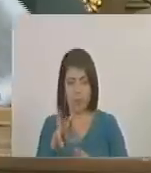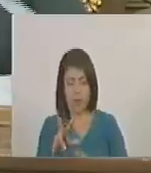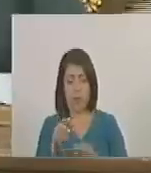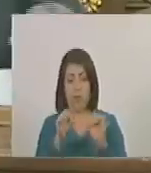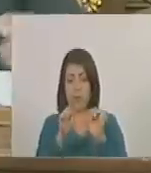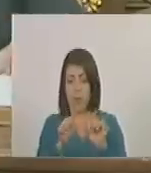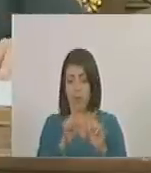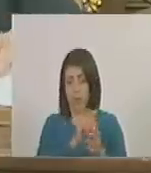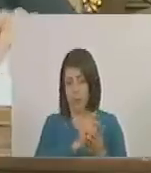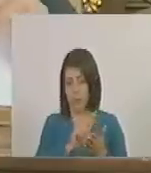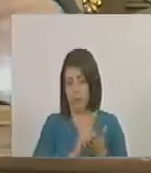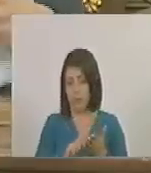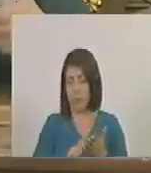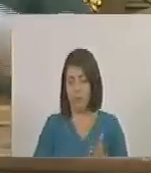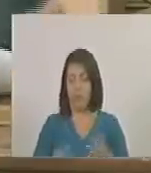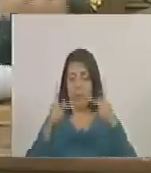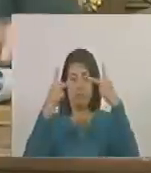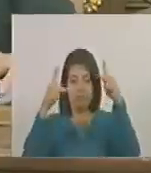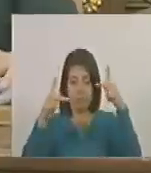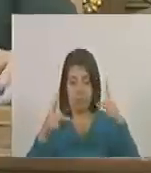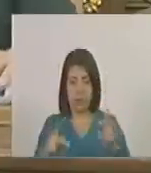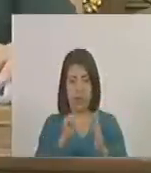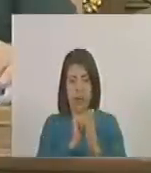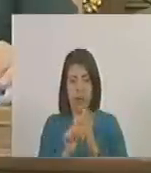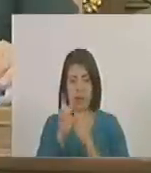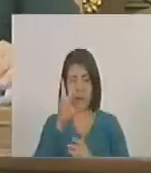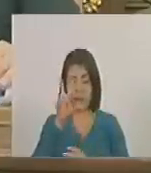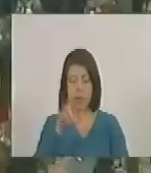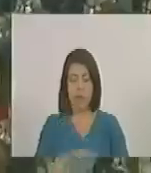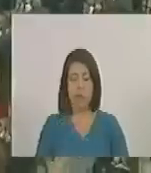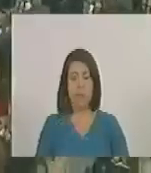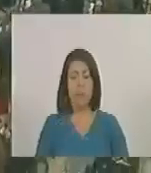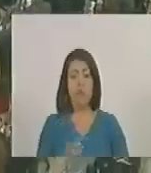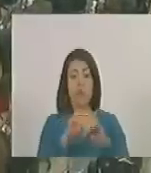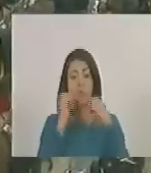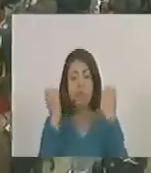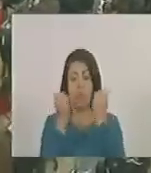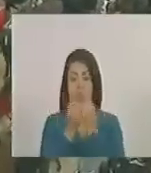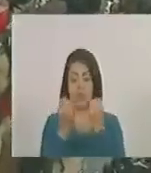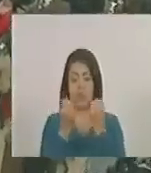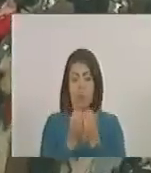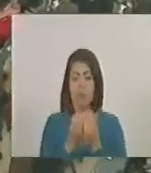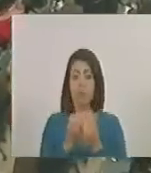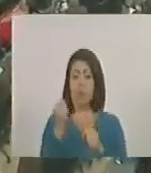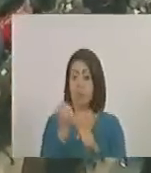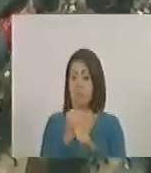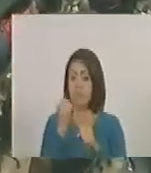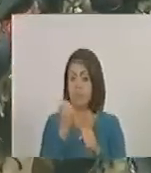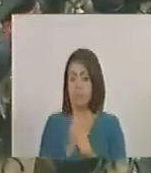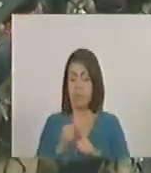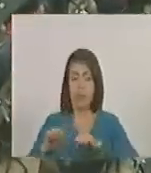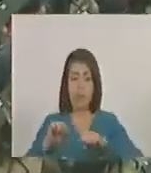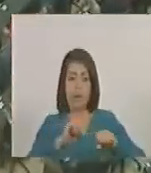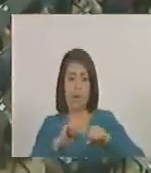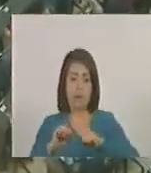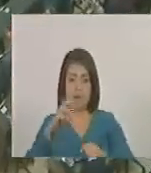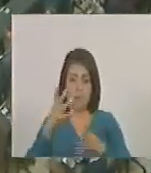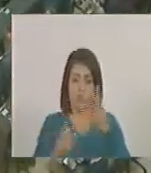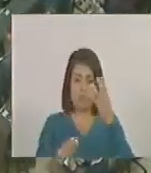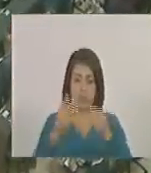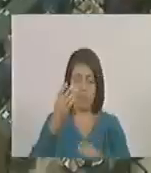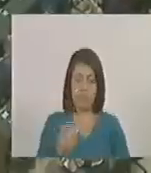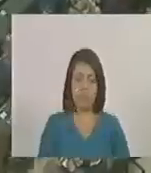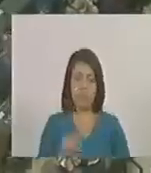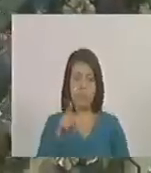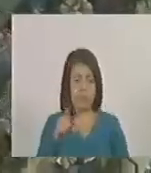quedando redactado de la siguiente manera. Artículo 3. La organización, funcionamiento y acción de los consejos